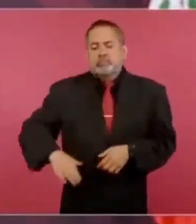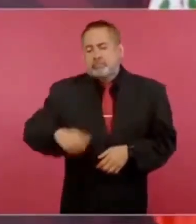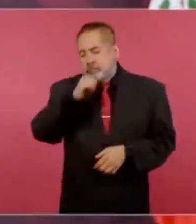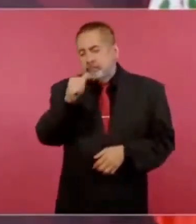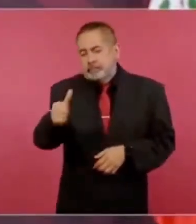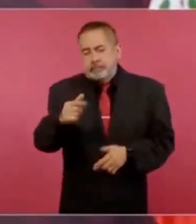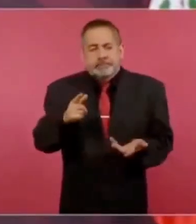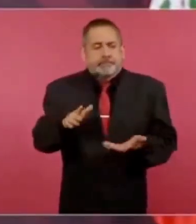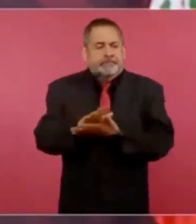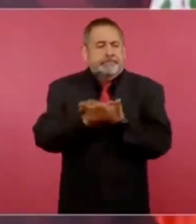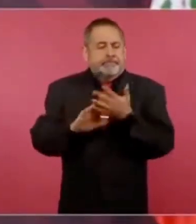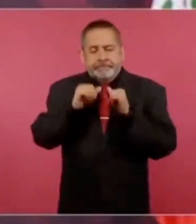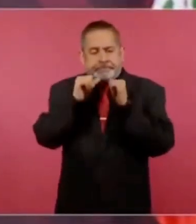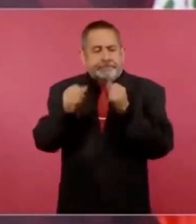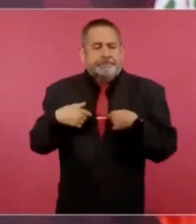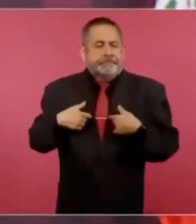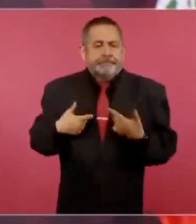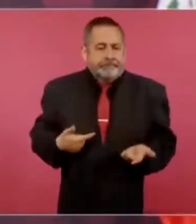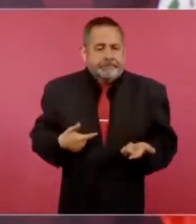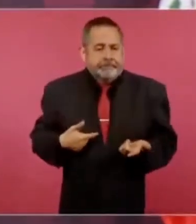abstracto,